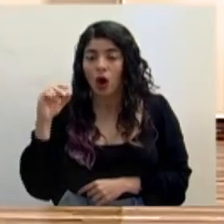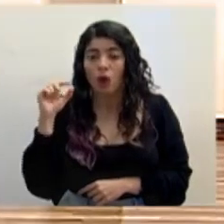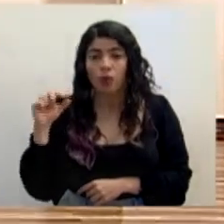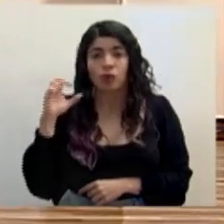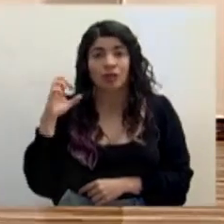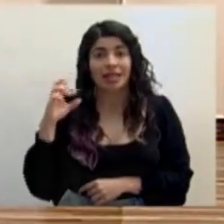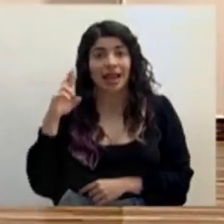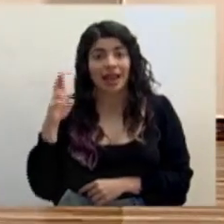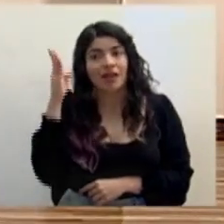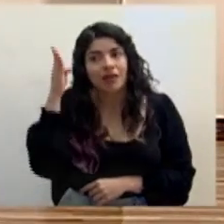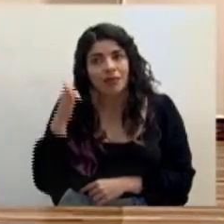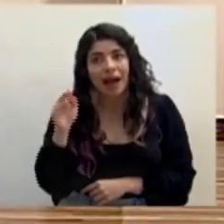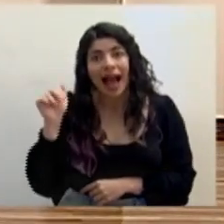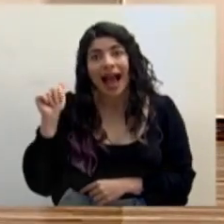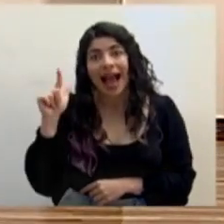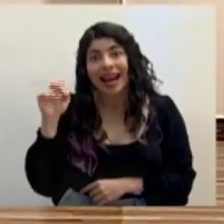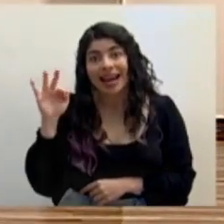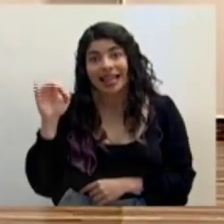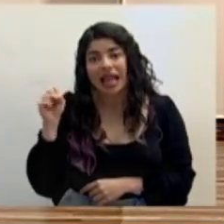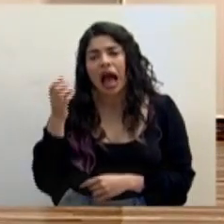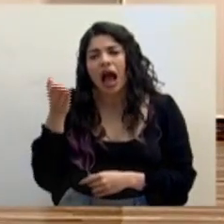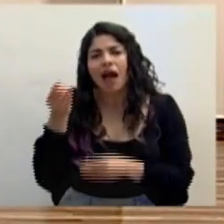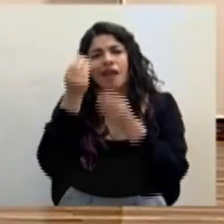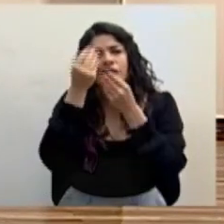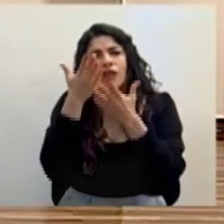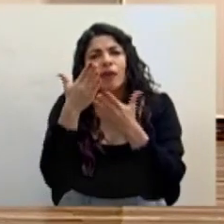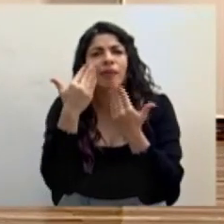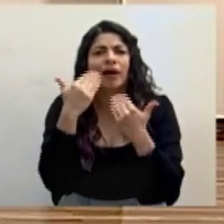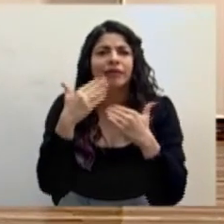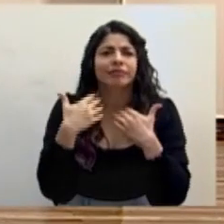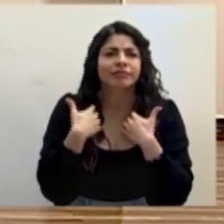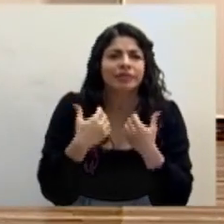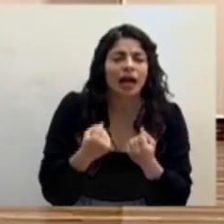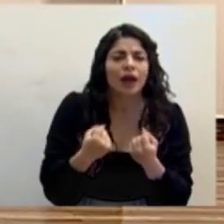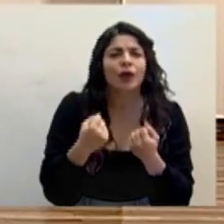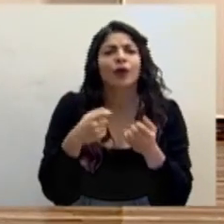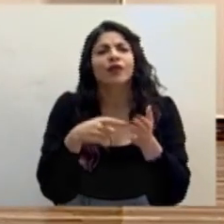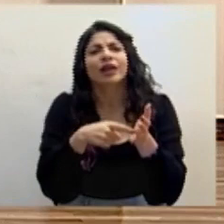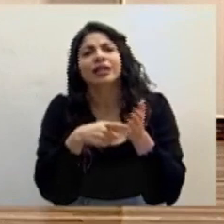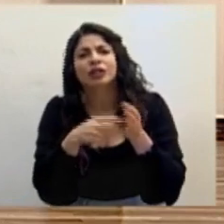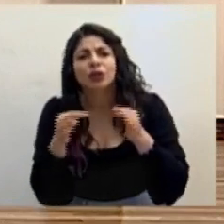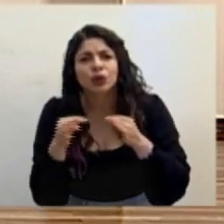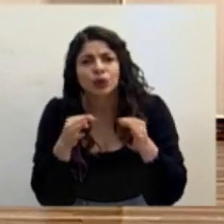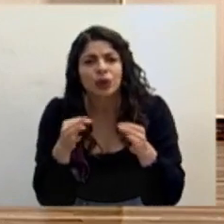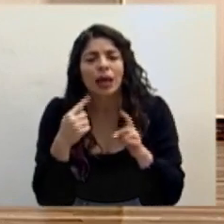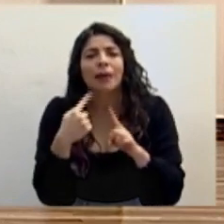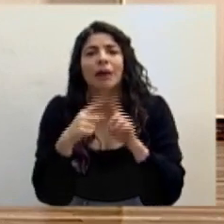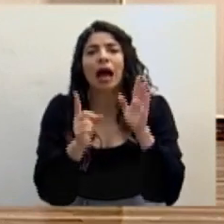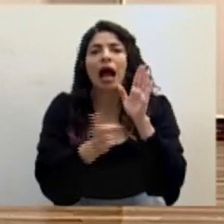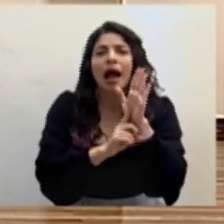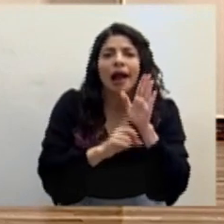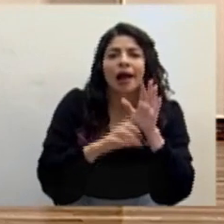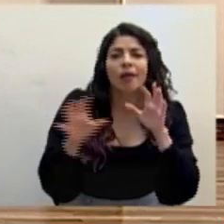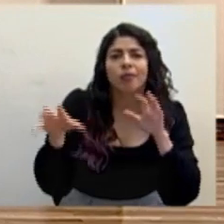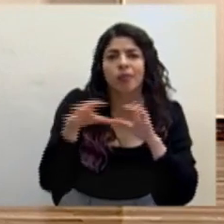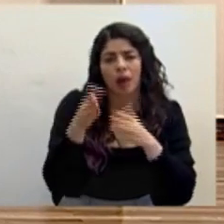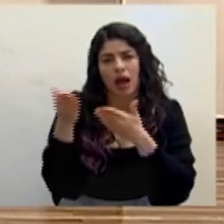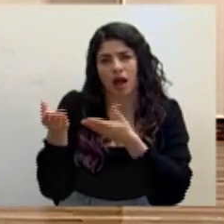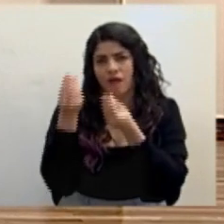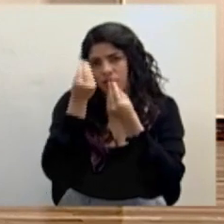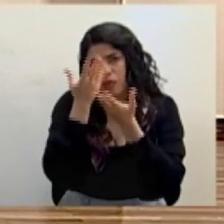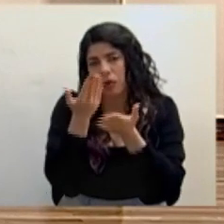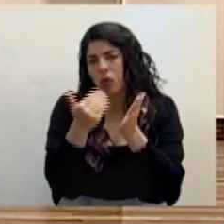presidencia.go.cr/alertas para consultar las medidas sanitarias, además la lista de requisitos turísticos y las alertas en los distintos